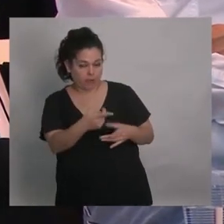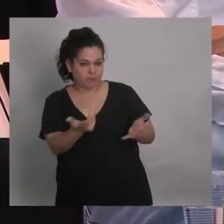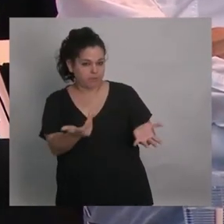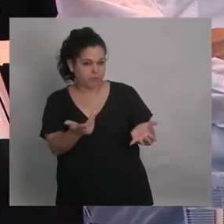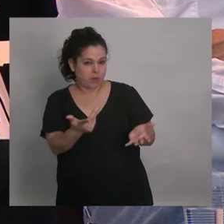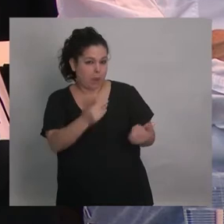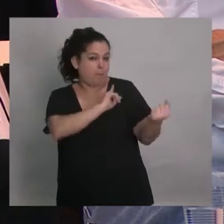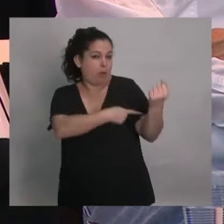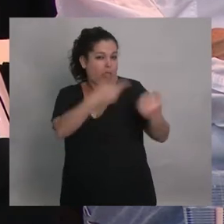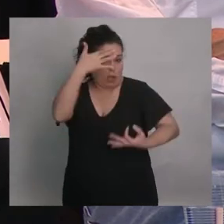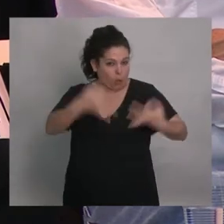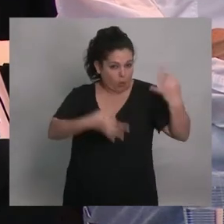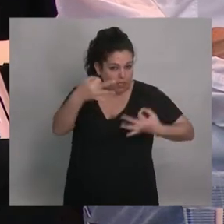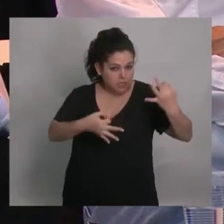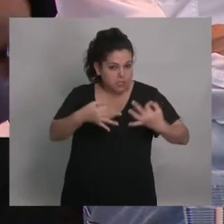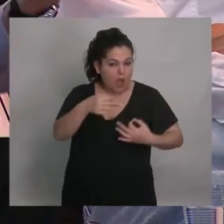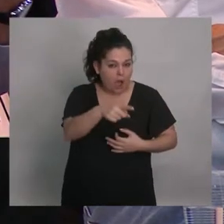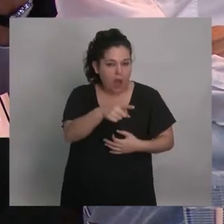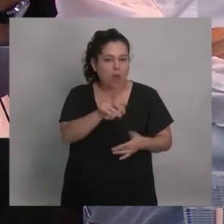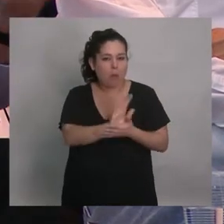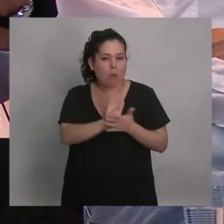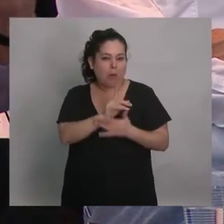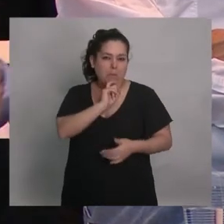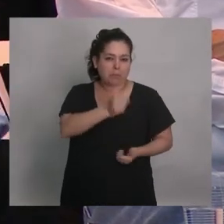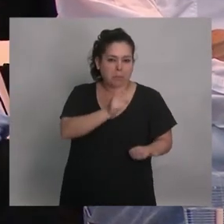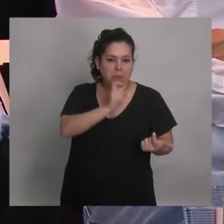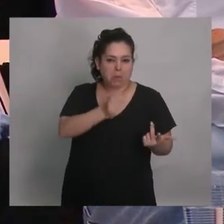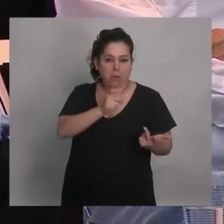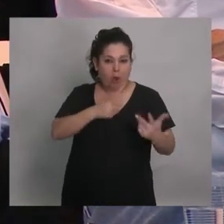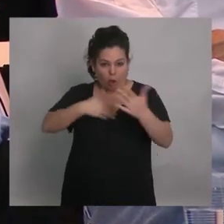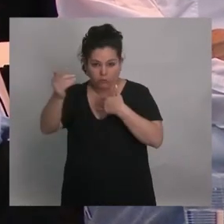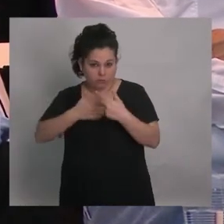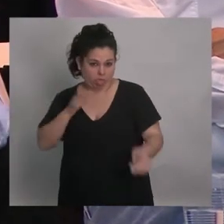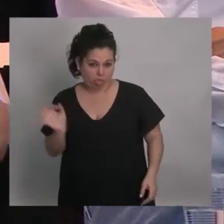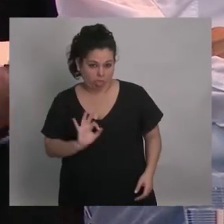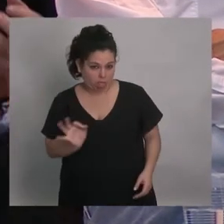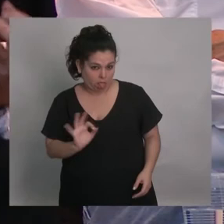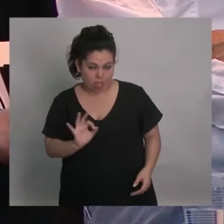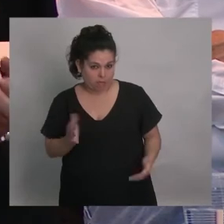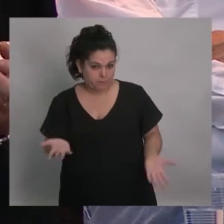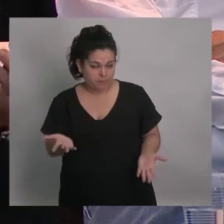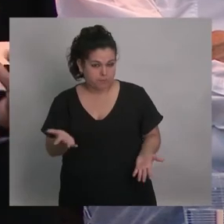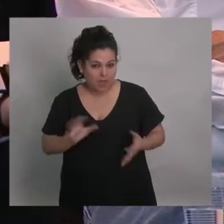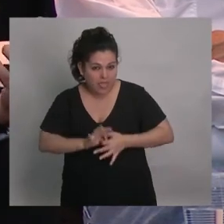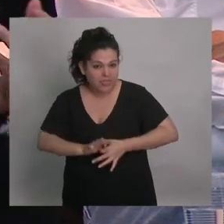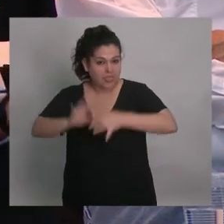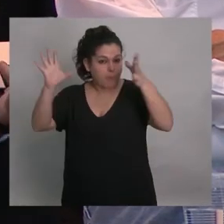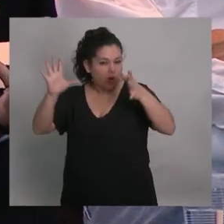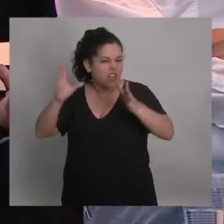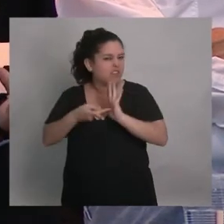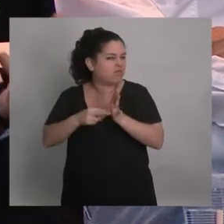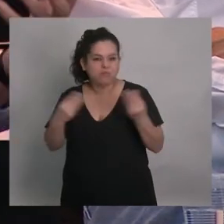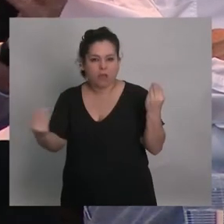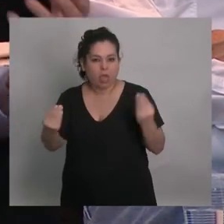un poder judicial que corrompe más que construye y una democracia significa derecho